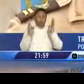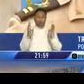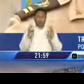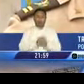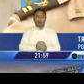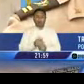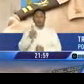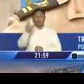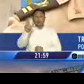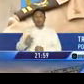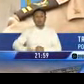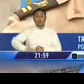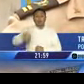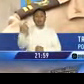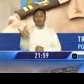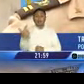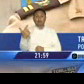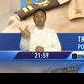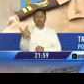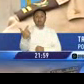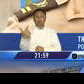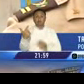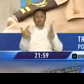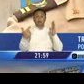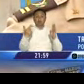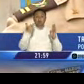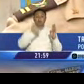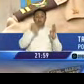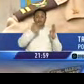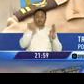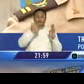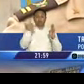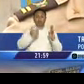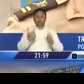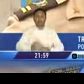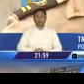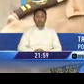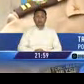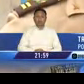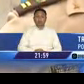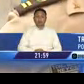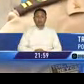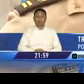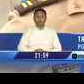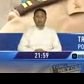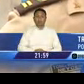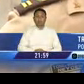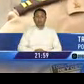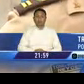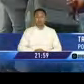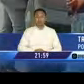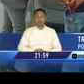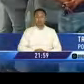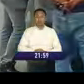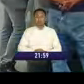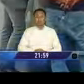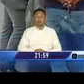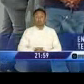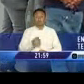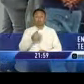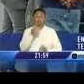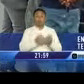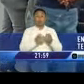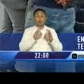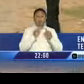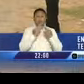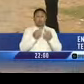ellos saca a relucir un arma de fuego y les causa los impactos de arma en la humanidad, ocasionándoles la muerte a dos de ellos. Es un problema familiar